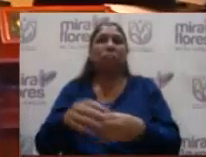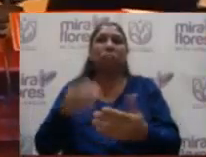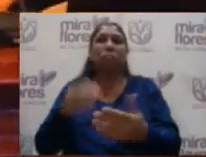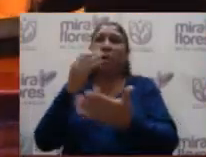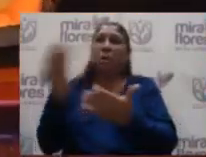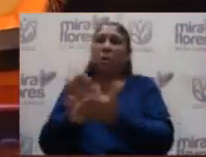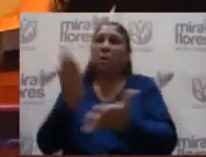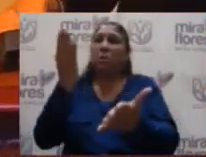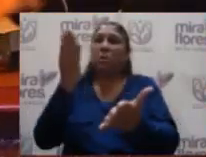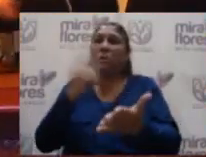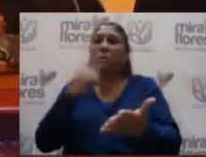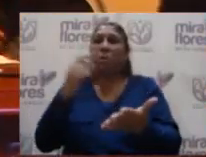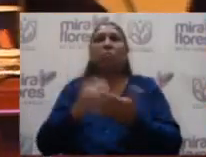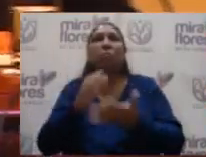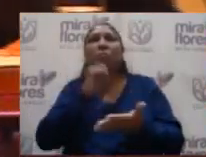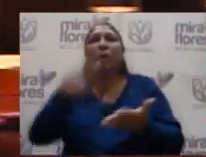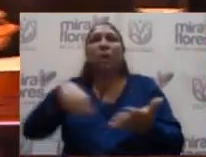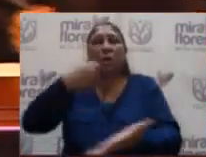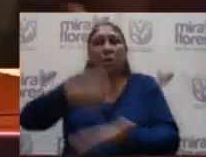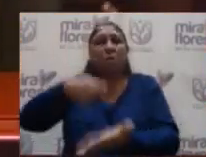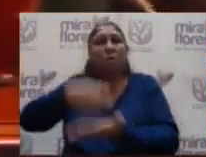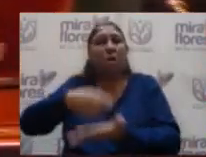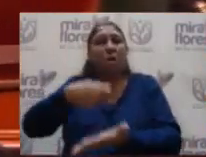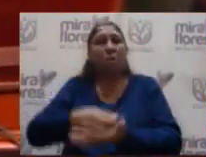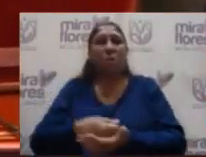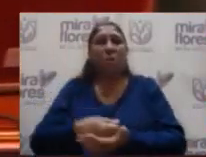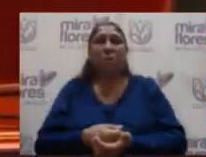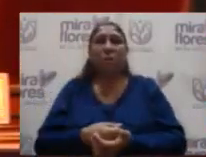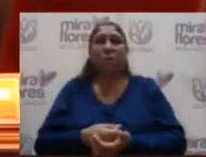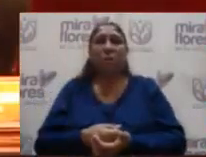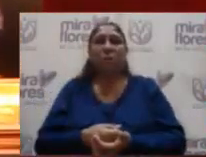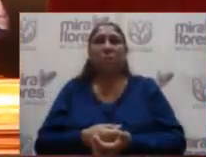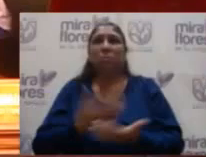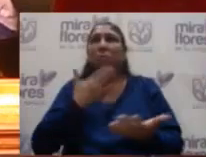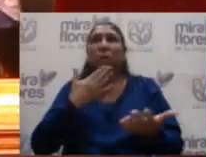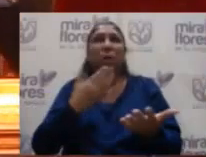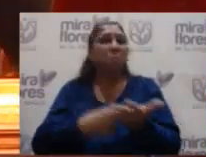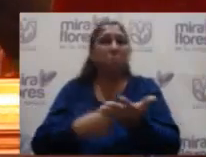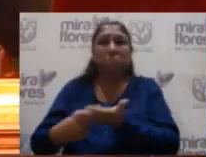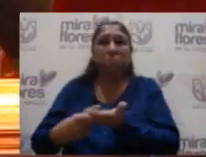infracciones tributarias. Al debate.